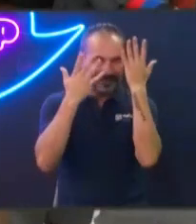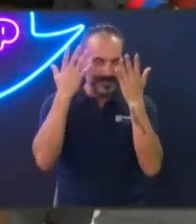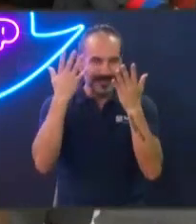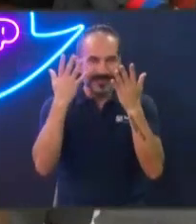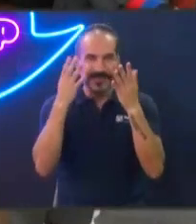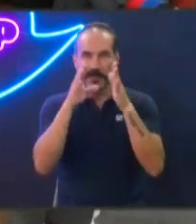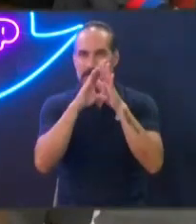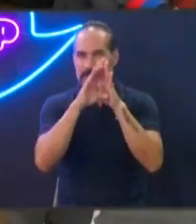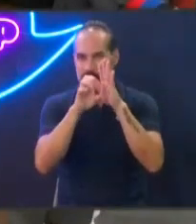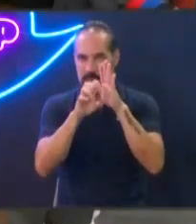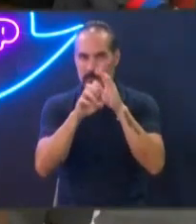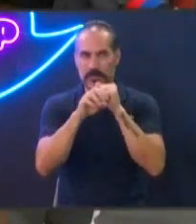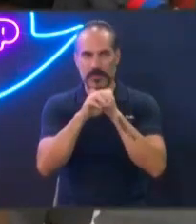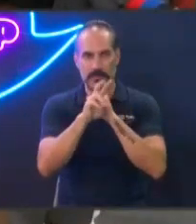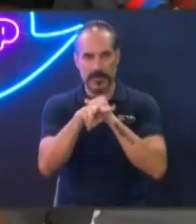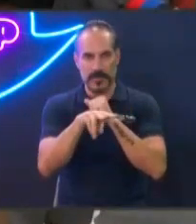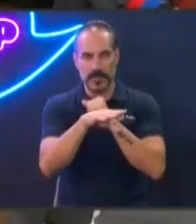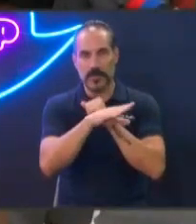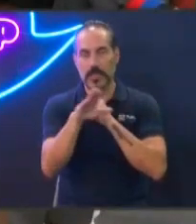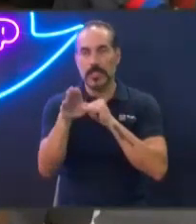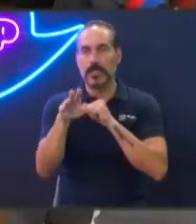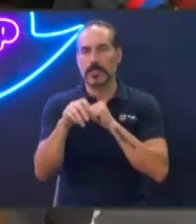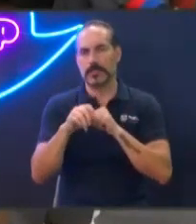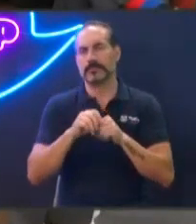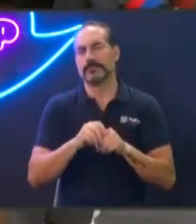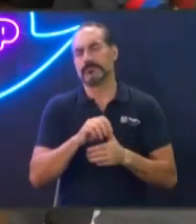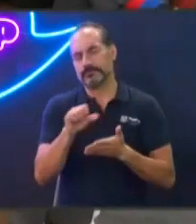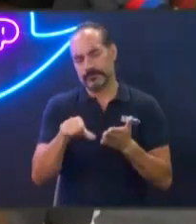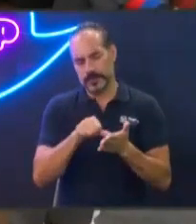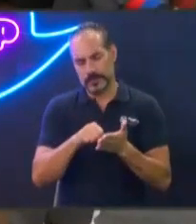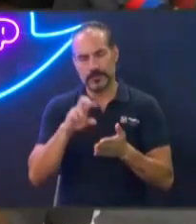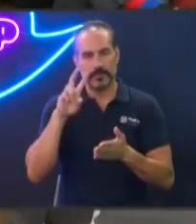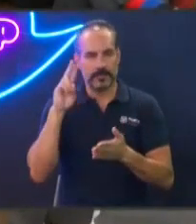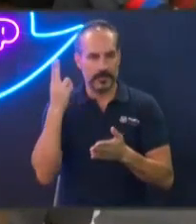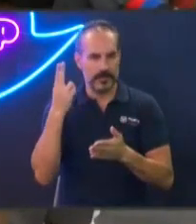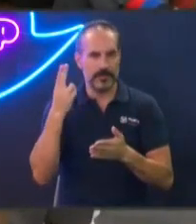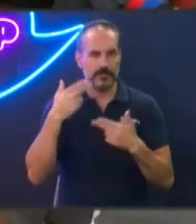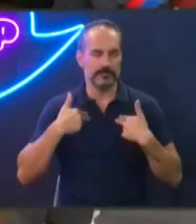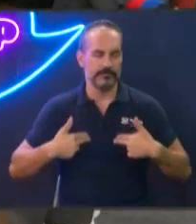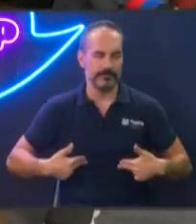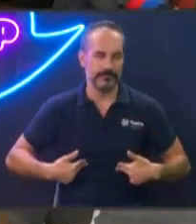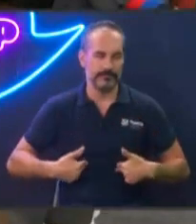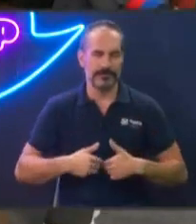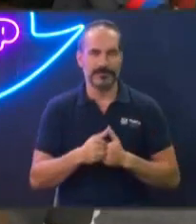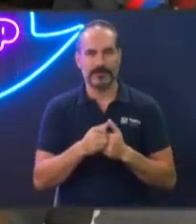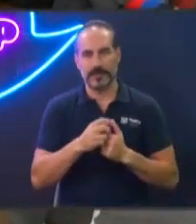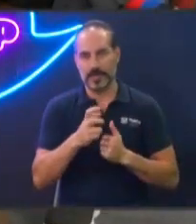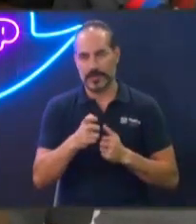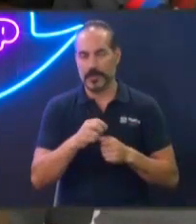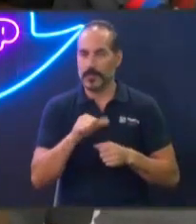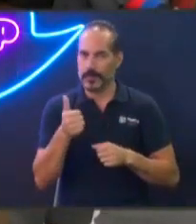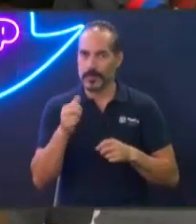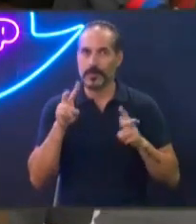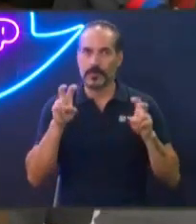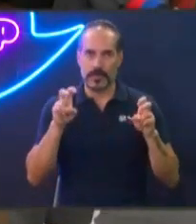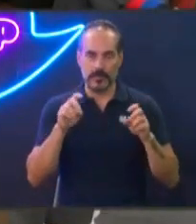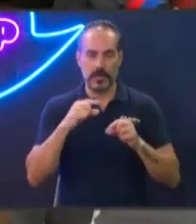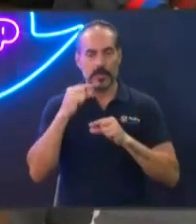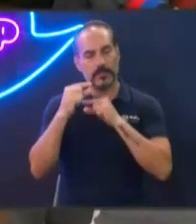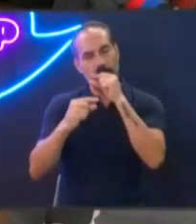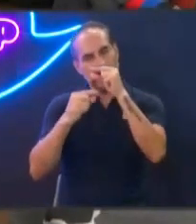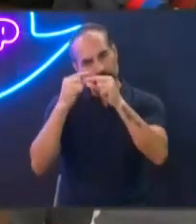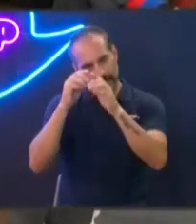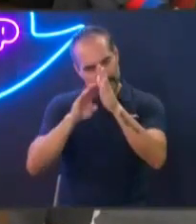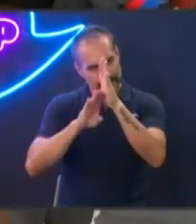avalado justamente por el Centro Universitario del claustro humanista sí y que es todo otro tema y que yo creo que poco a poco también